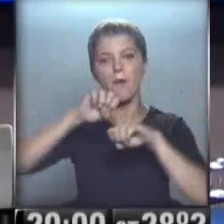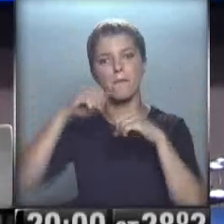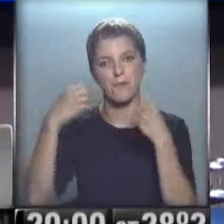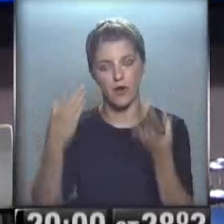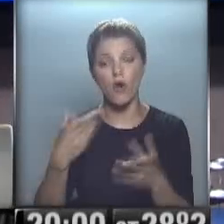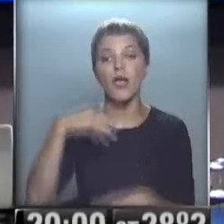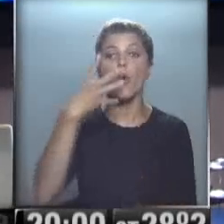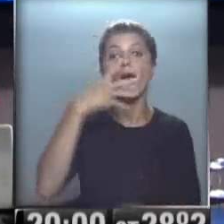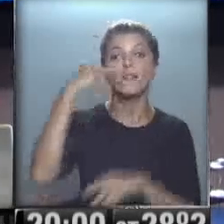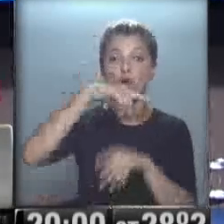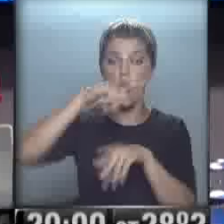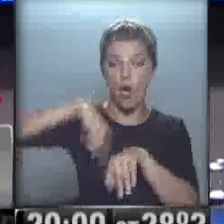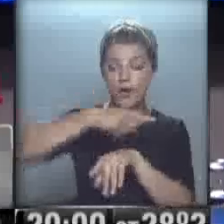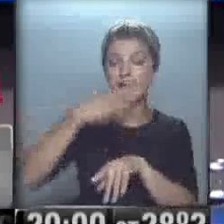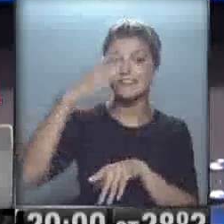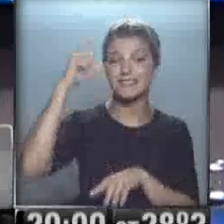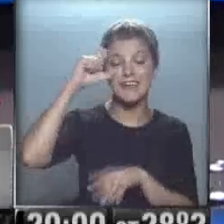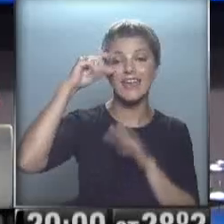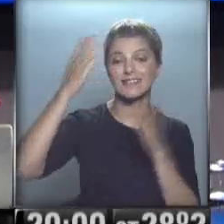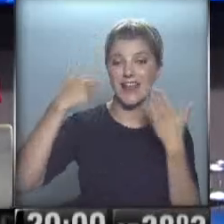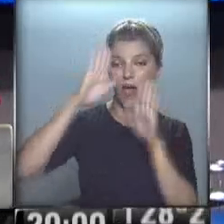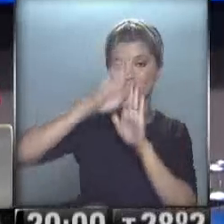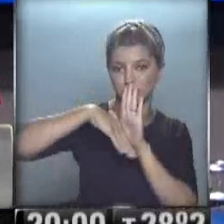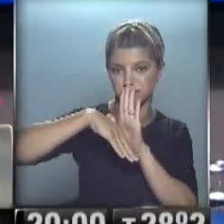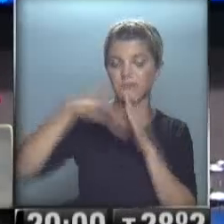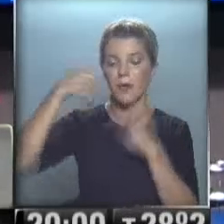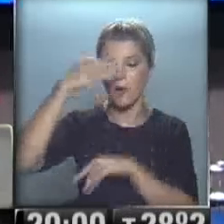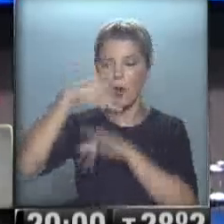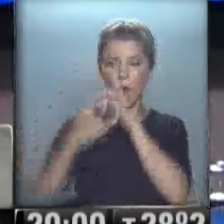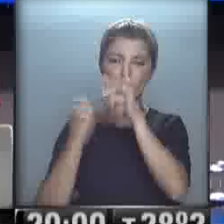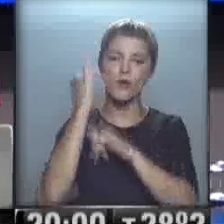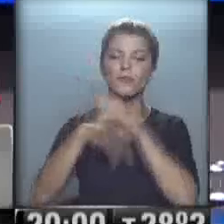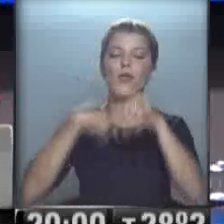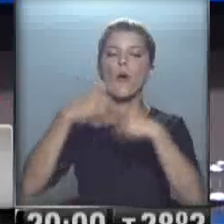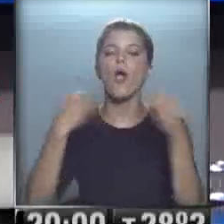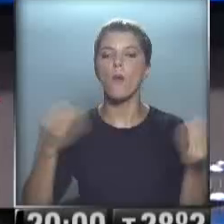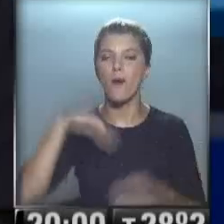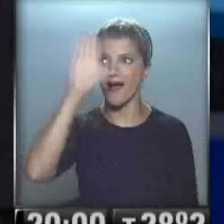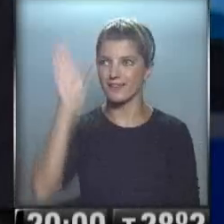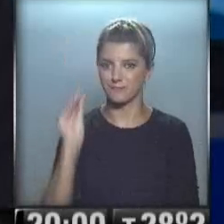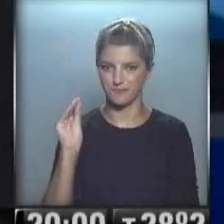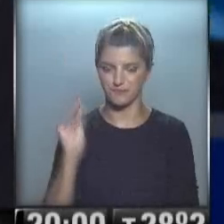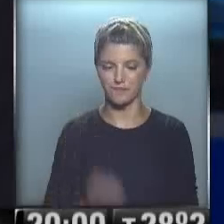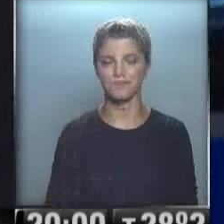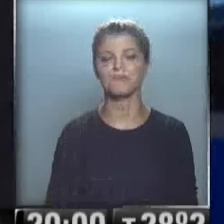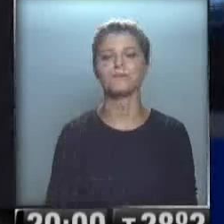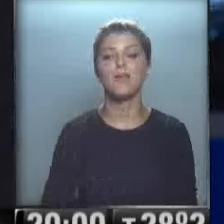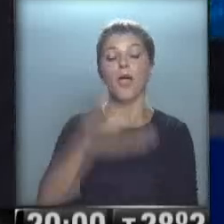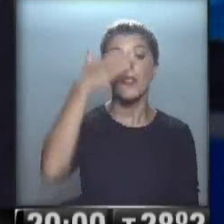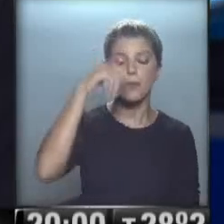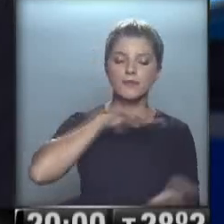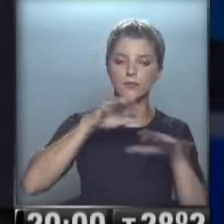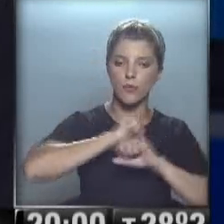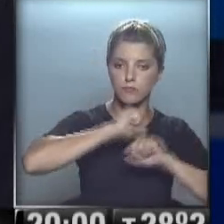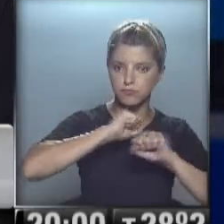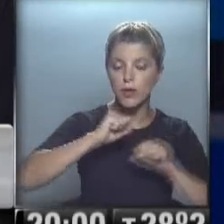10 grad en un momentito les cuento cómo sigue esta ola de calor no solo aquí en la ciudad sino en gran parte de nuestro país después de un atentado